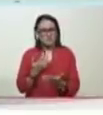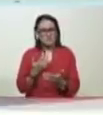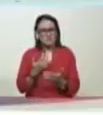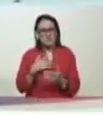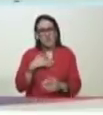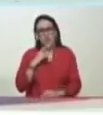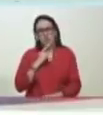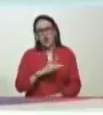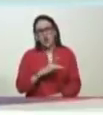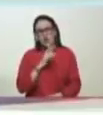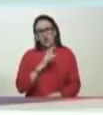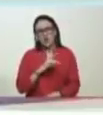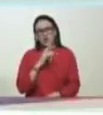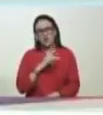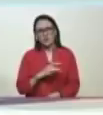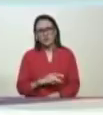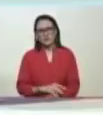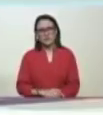violento,